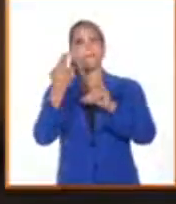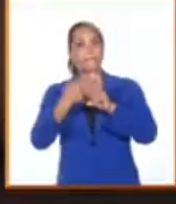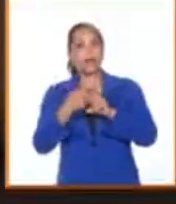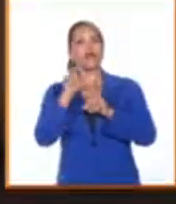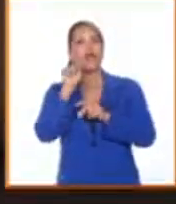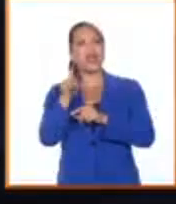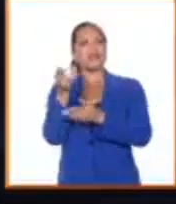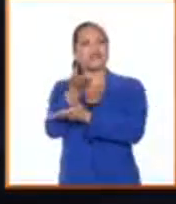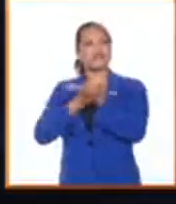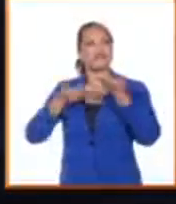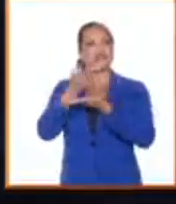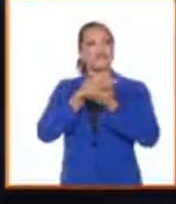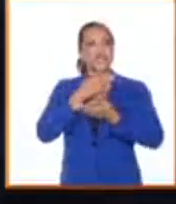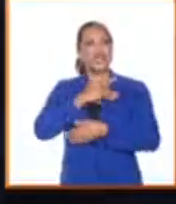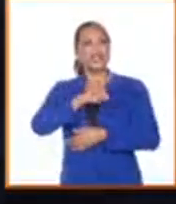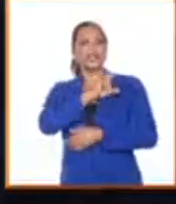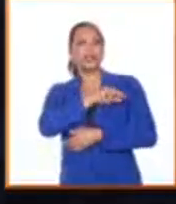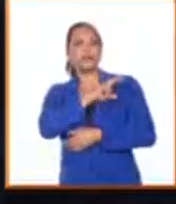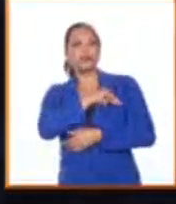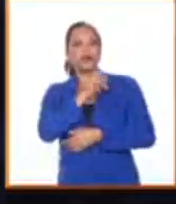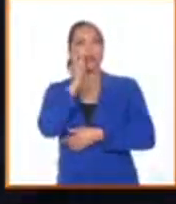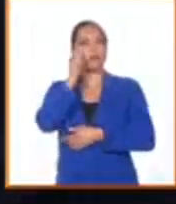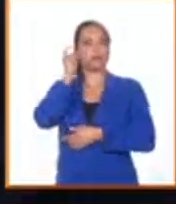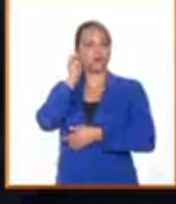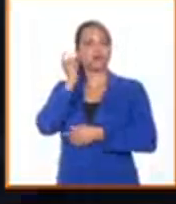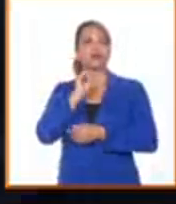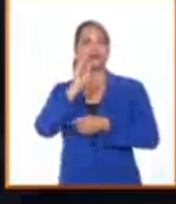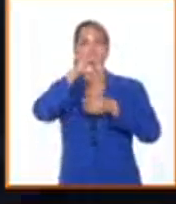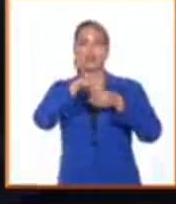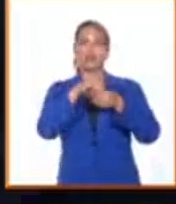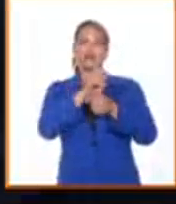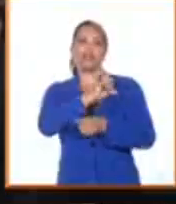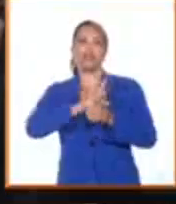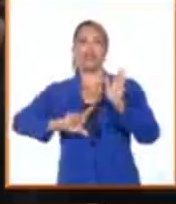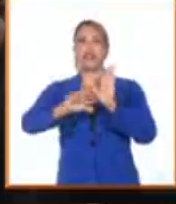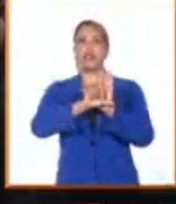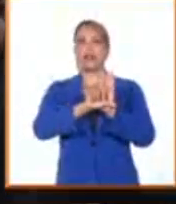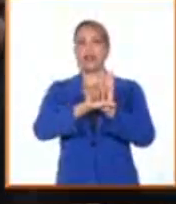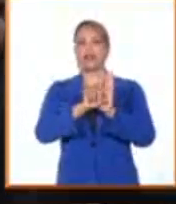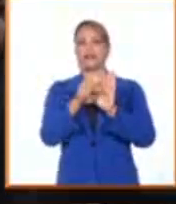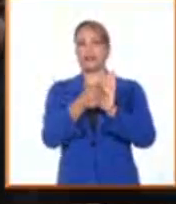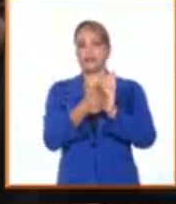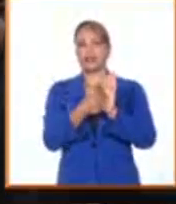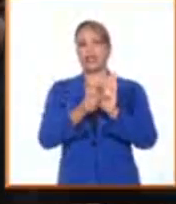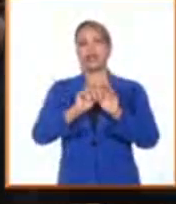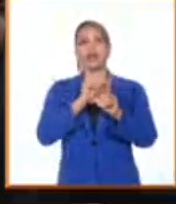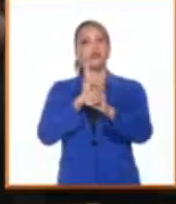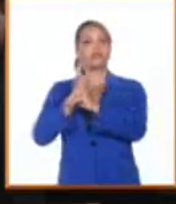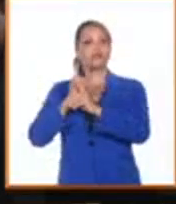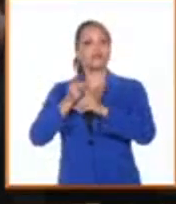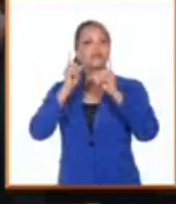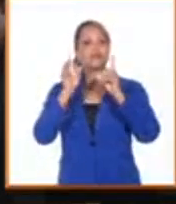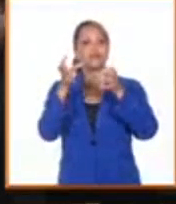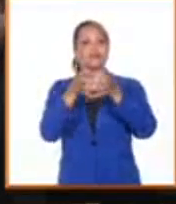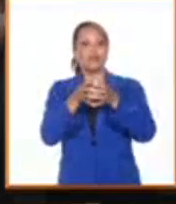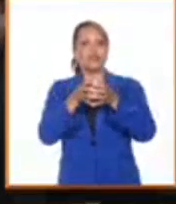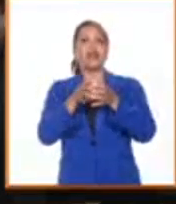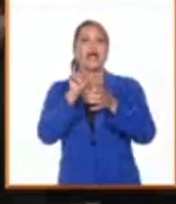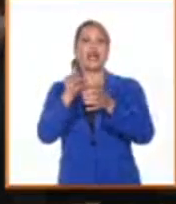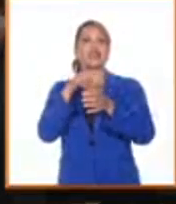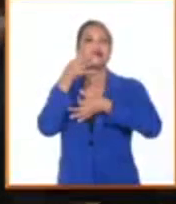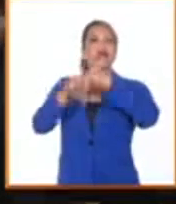con las diputadas y los diputados que conforman la actual legislatura. Esos encuentros se caracterizaron por un diálogo